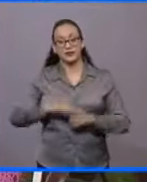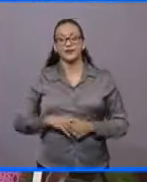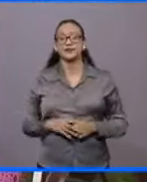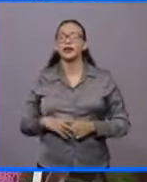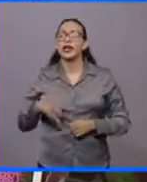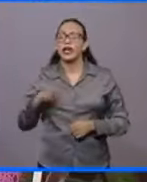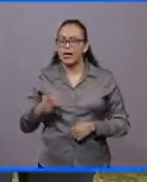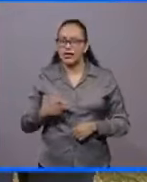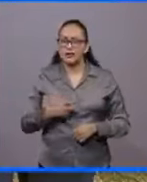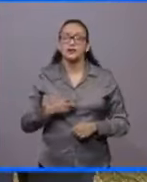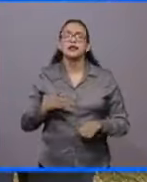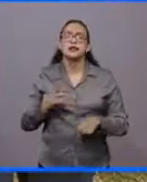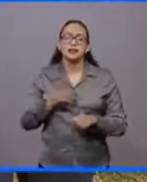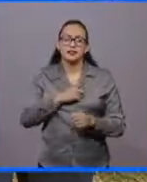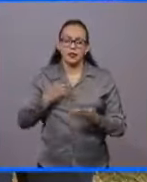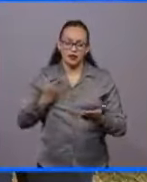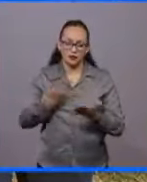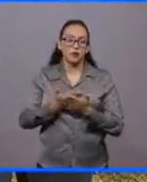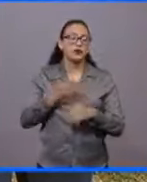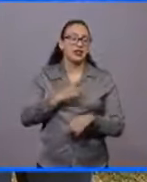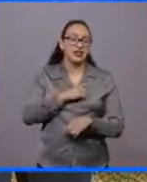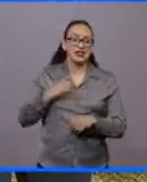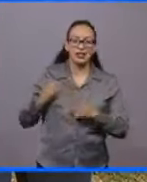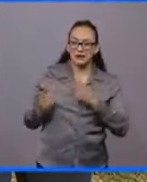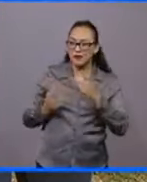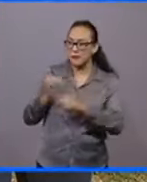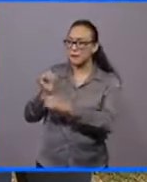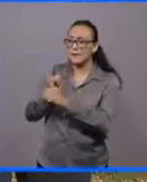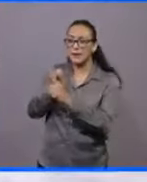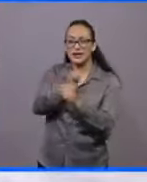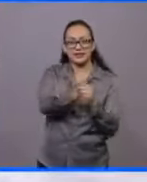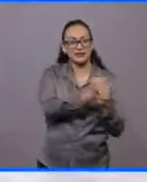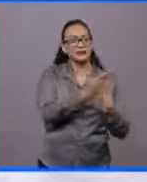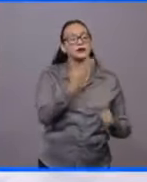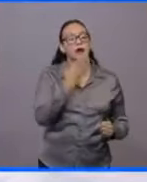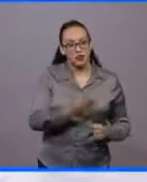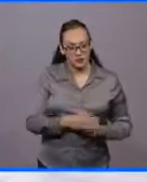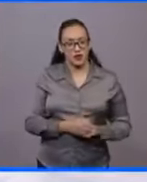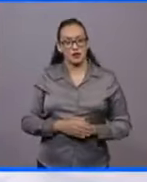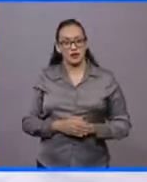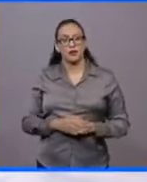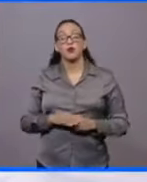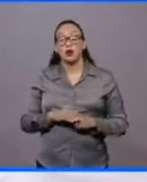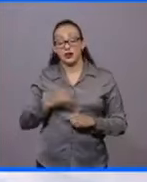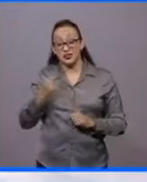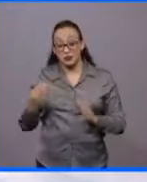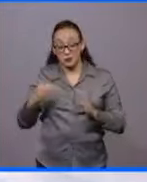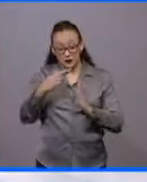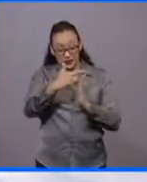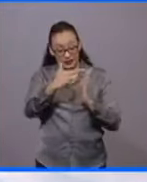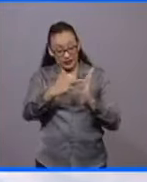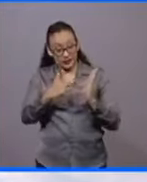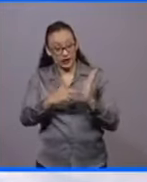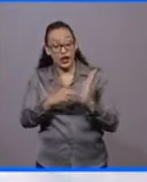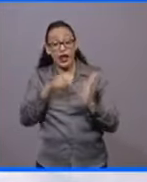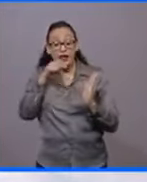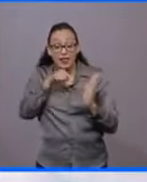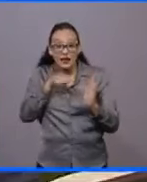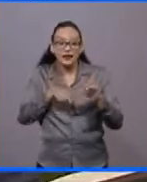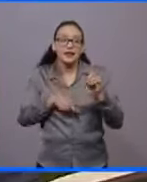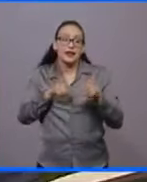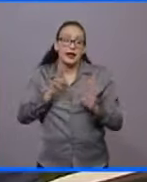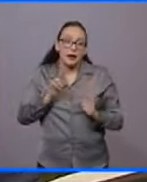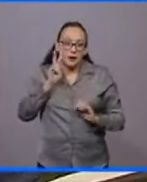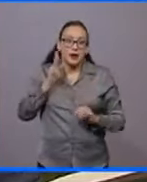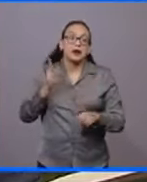ser producto del más amplio consenso y no una decisión unilateral, ya que de dichas reglas depende la legitimidad de los representantes